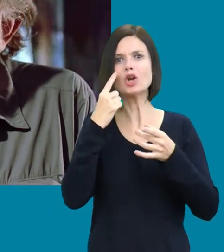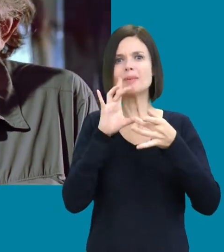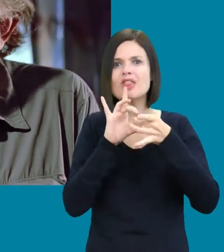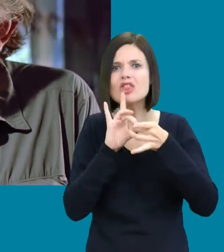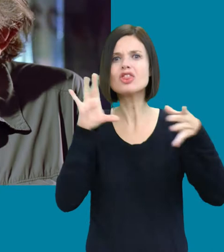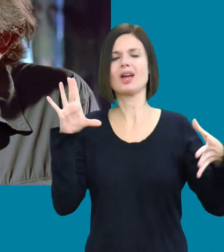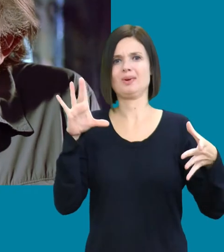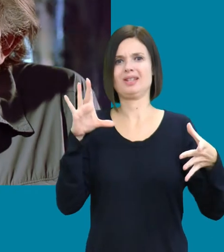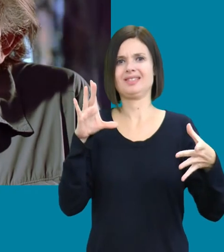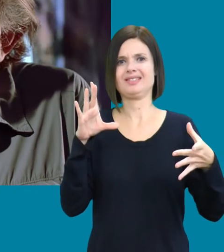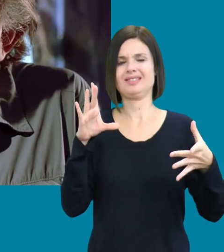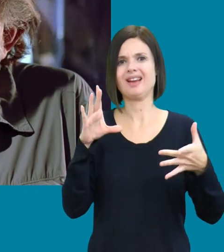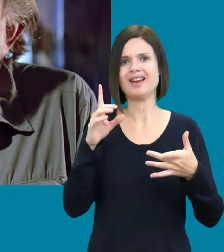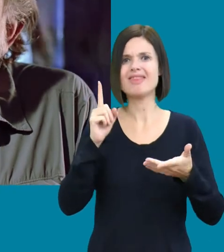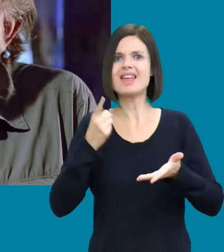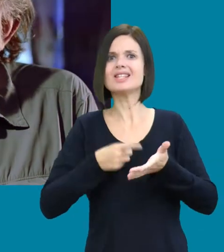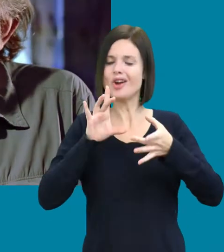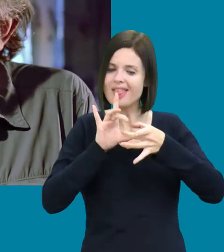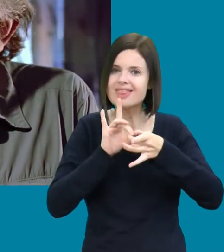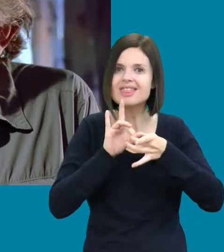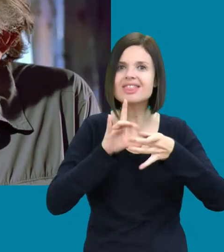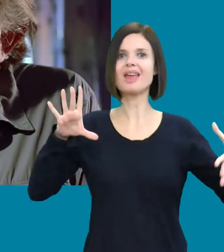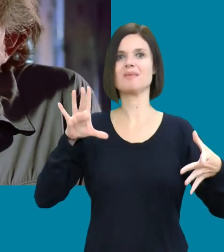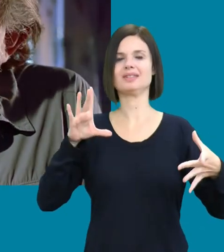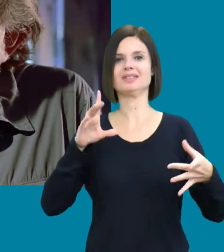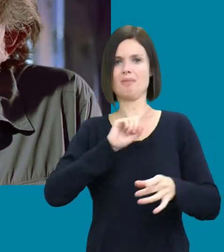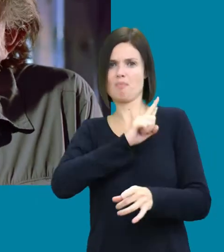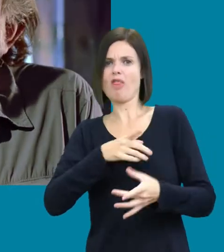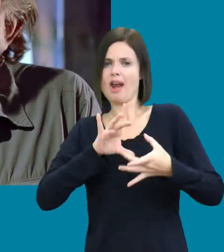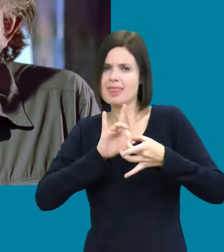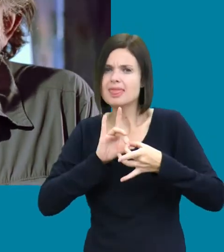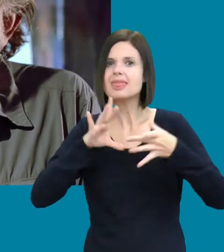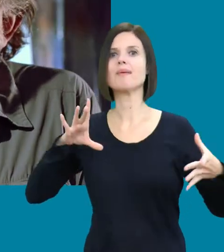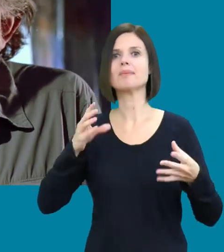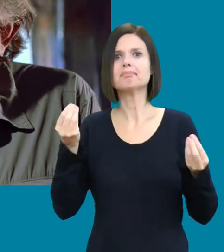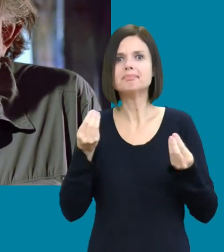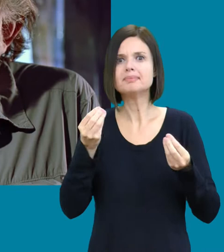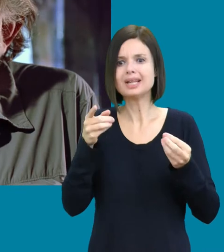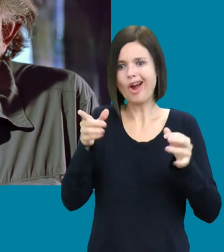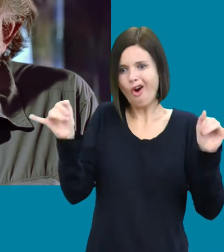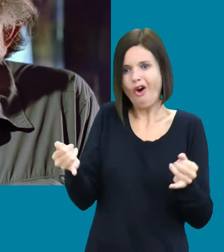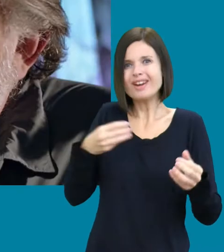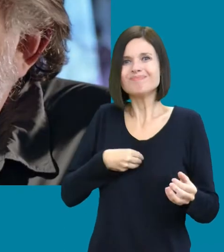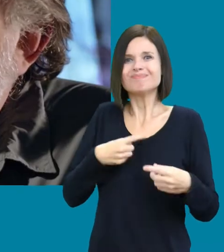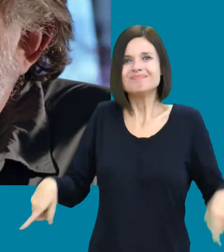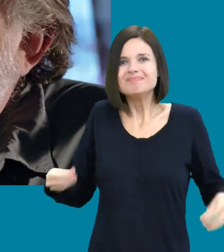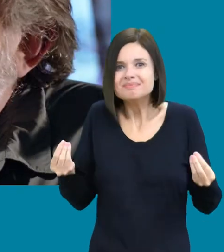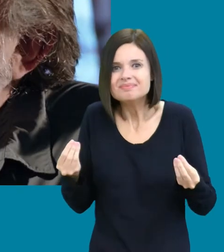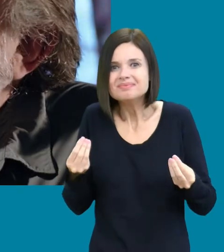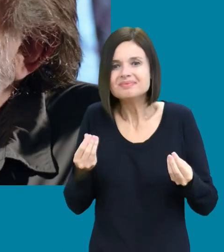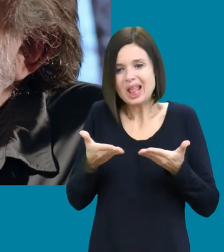conocimiento, de democratizar la toma de decisiones, de democratizar el poder, como para que ellos sientan, sobre todo